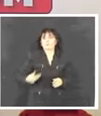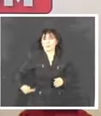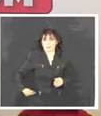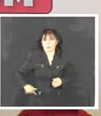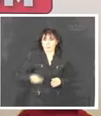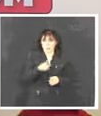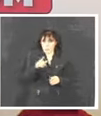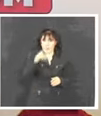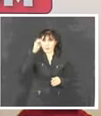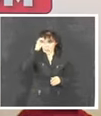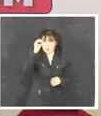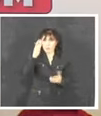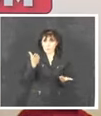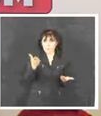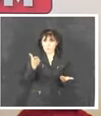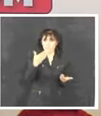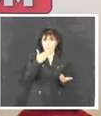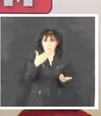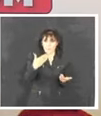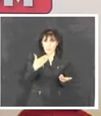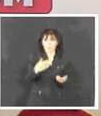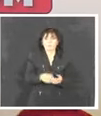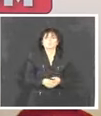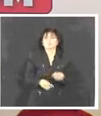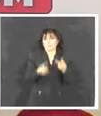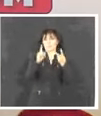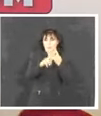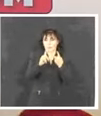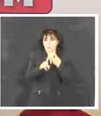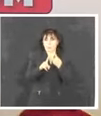bien? La segunda,